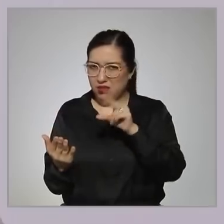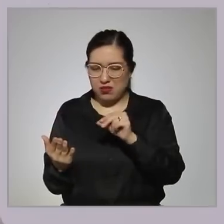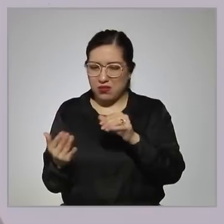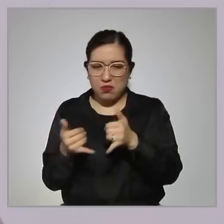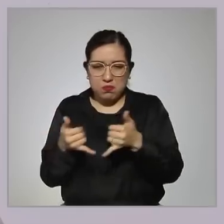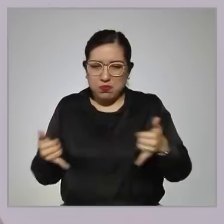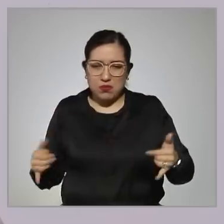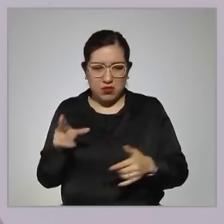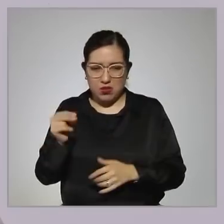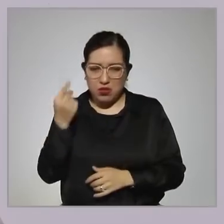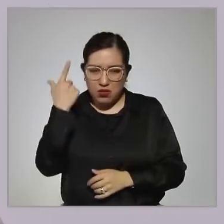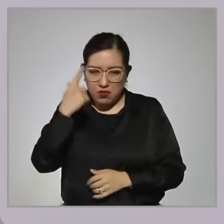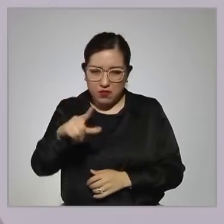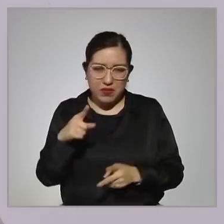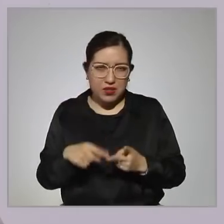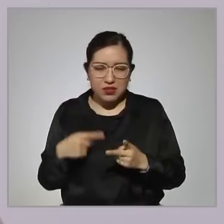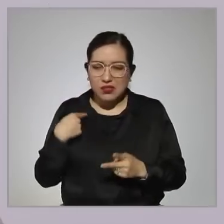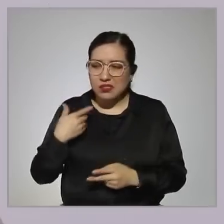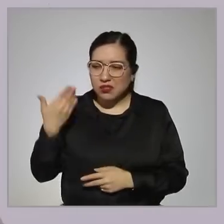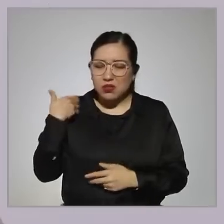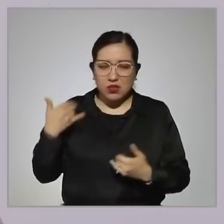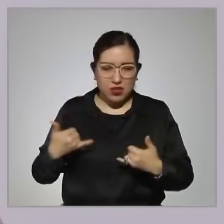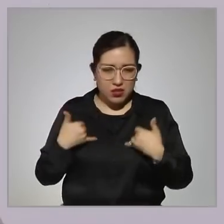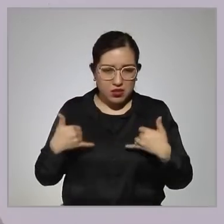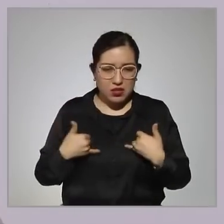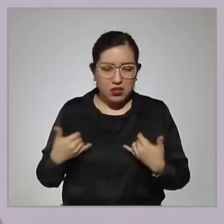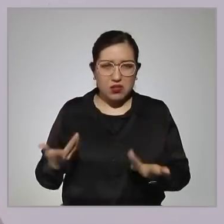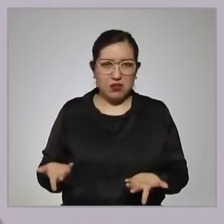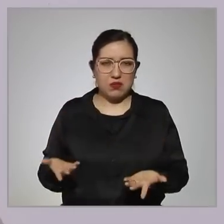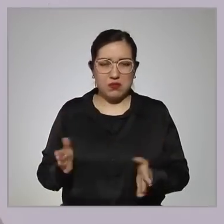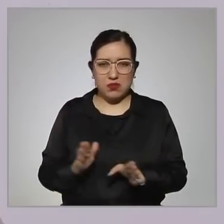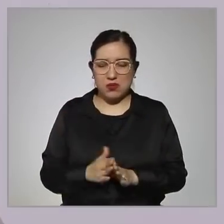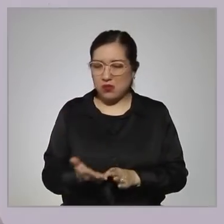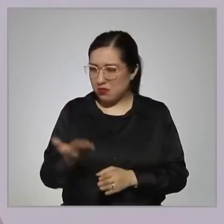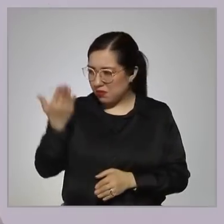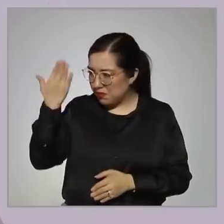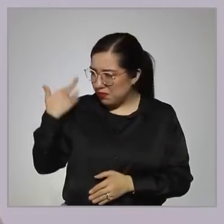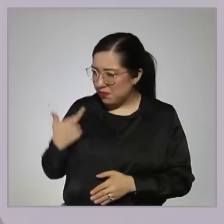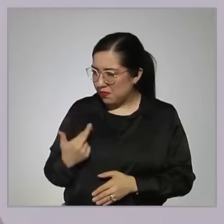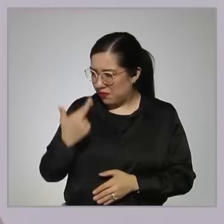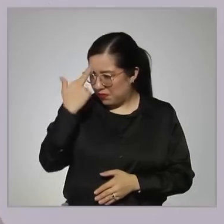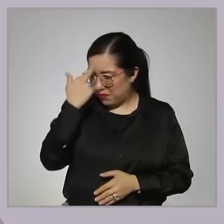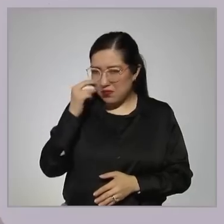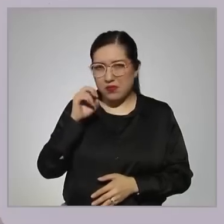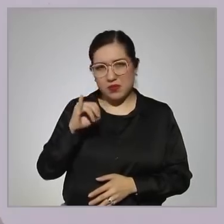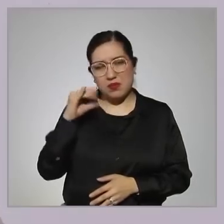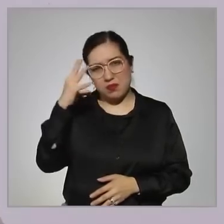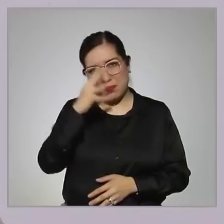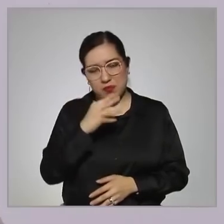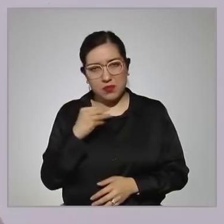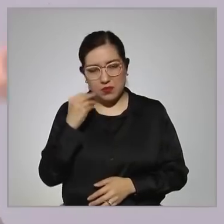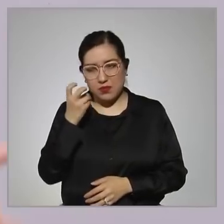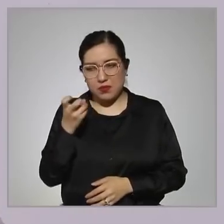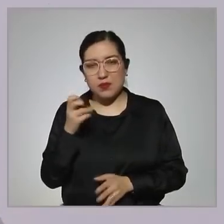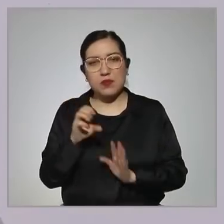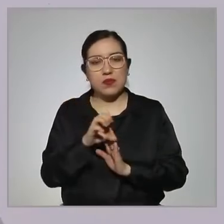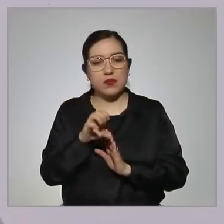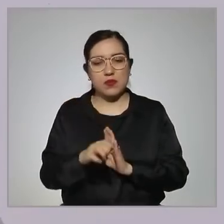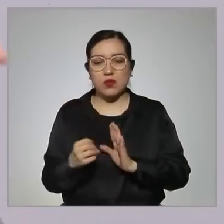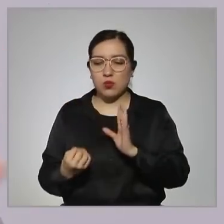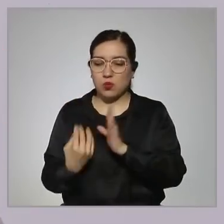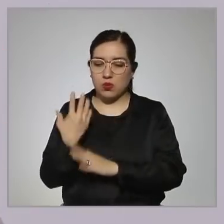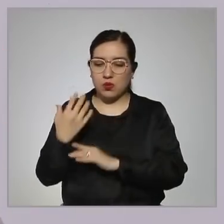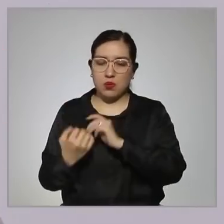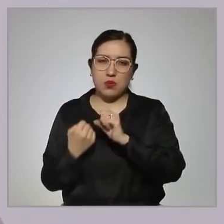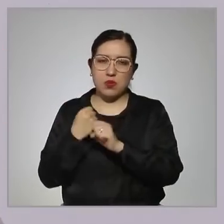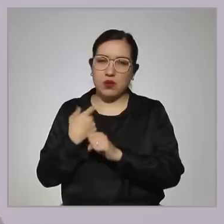era fea, o sea, ese esfuerzo de verte en retrospectiva también es muy lindo. Yo por ejemplo, de Año Nuevo siempre tengo